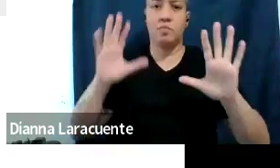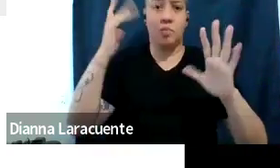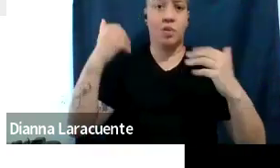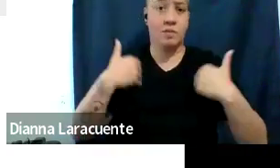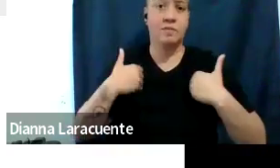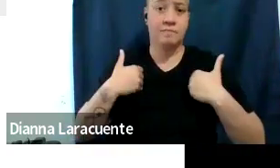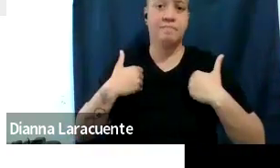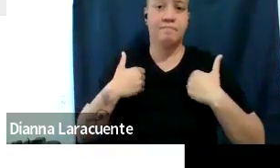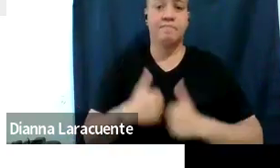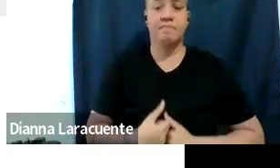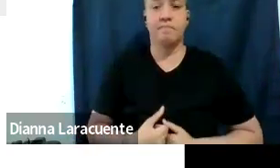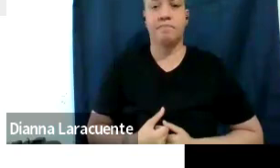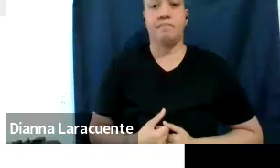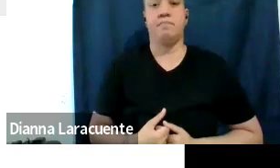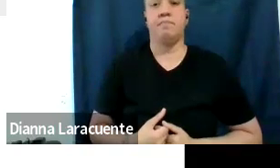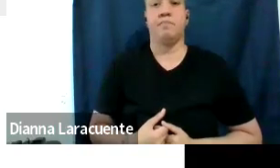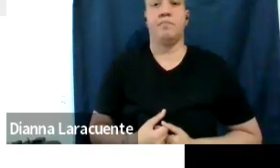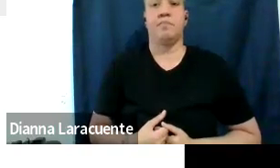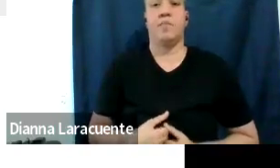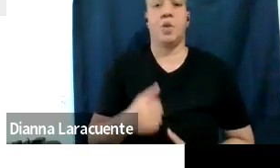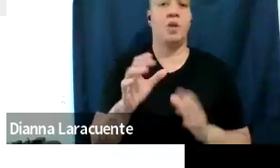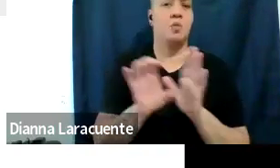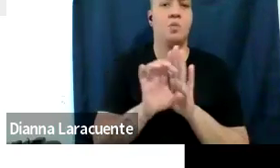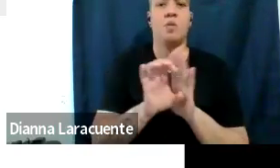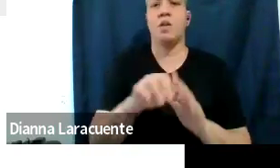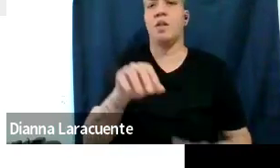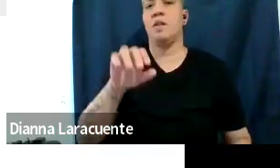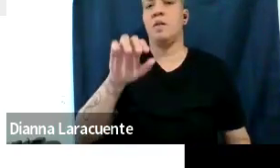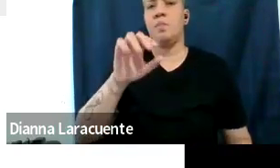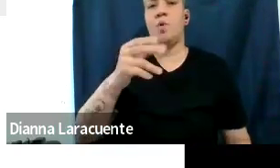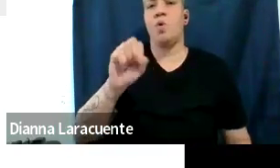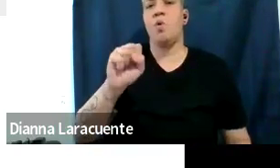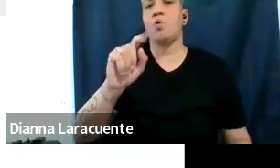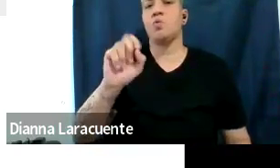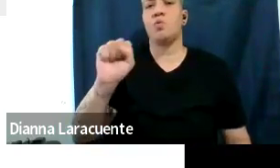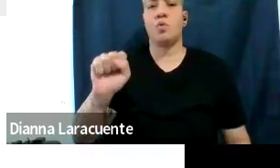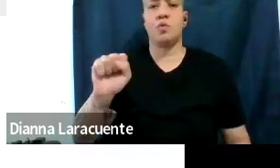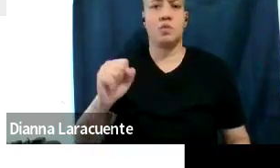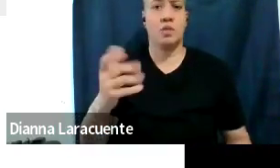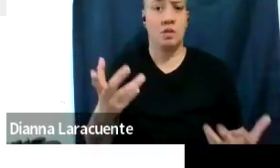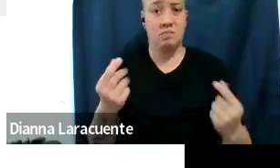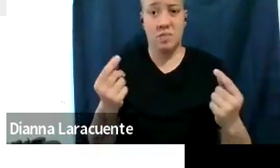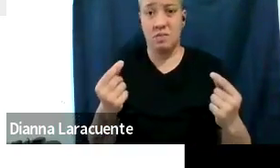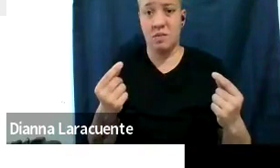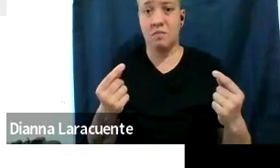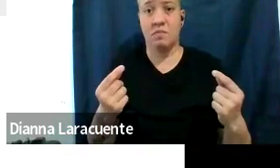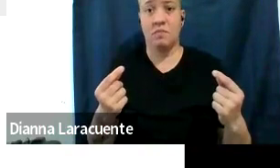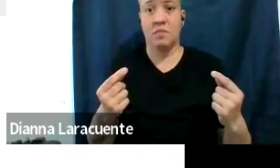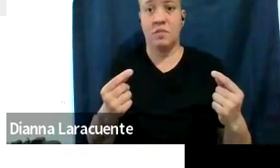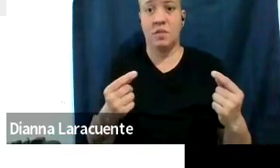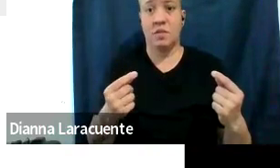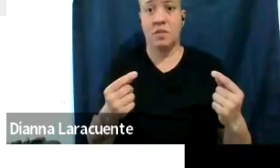tenido, como fue Hostos, como fue tanto, que nos vamos a dedicar a mancillar a base